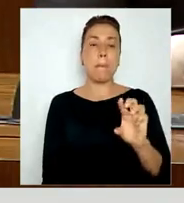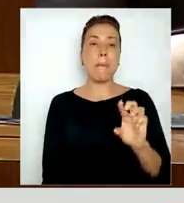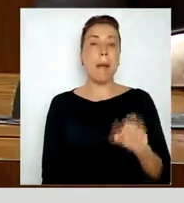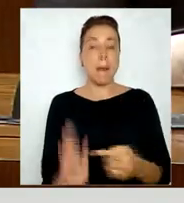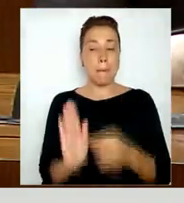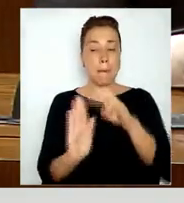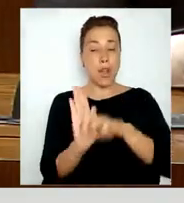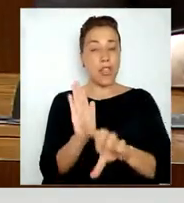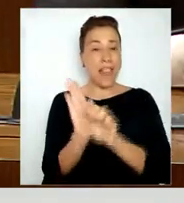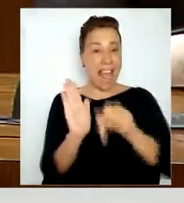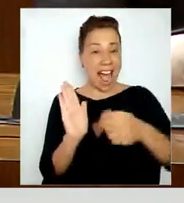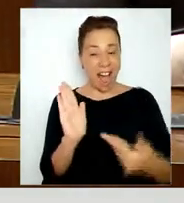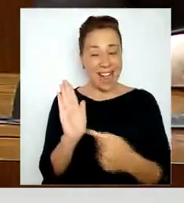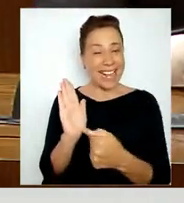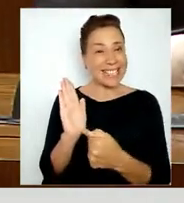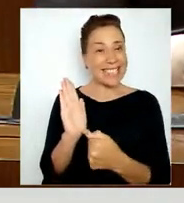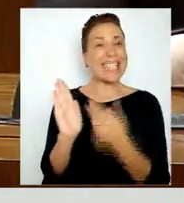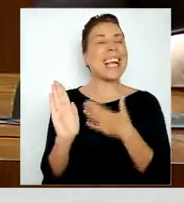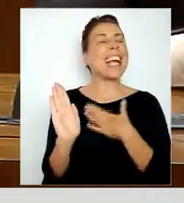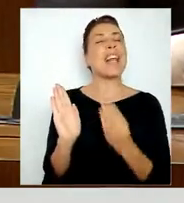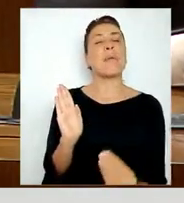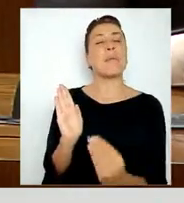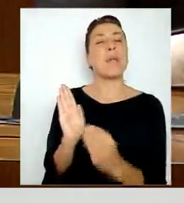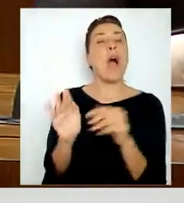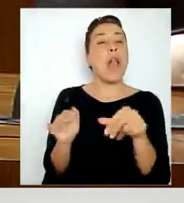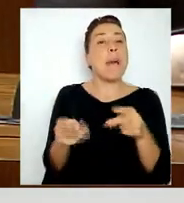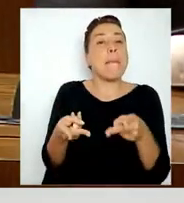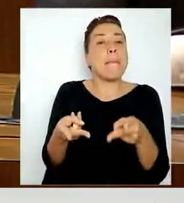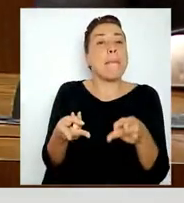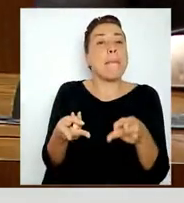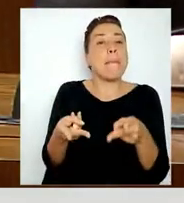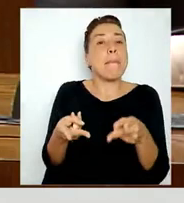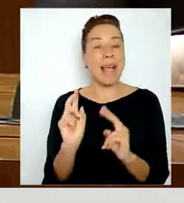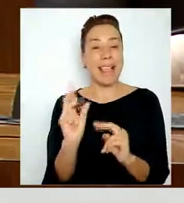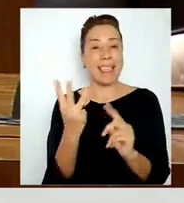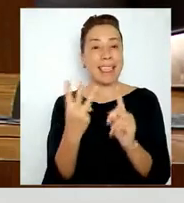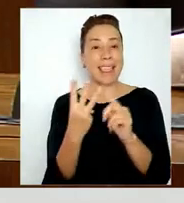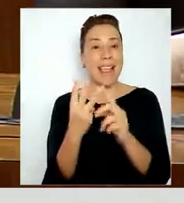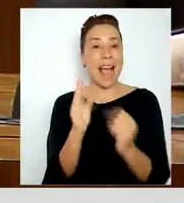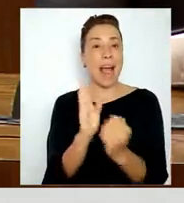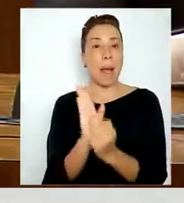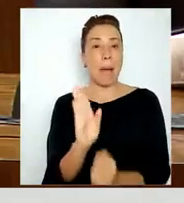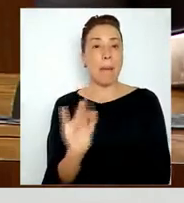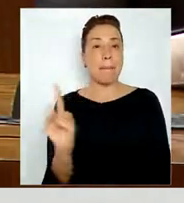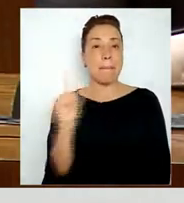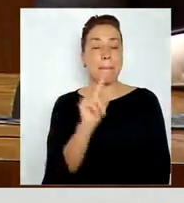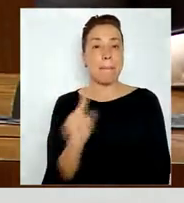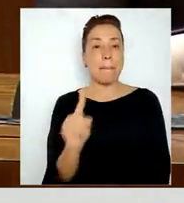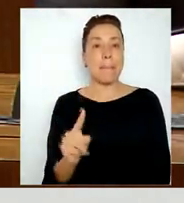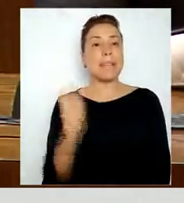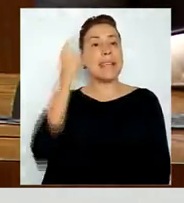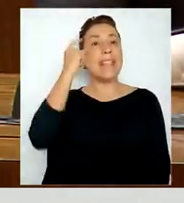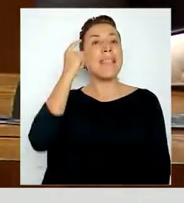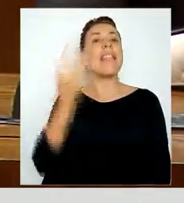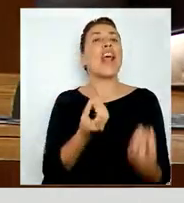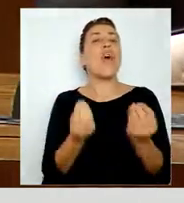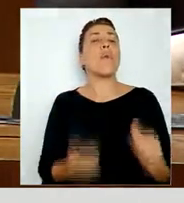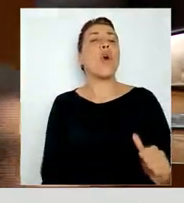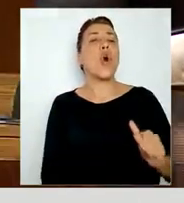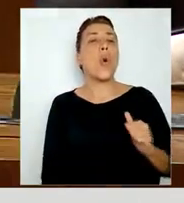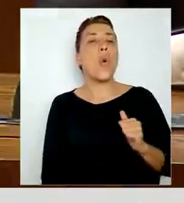hace es permitir en su tercer artículo entender el ámbito de aplicación a las obras